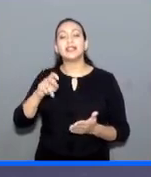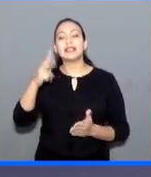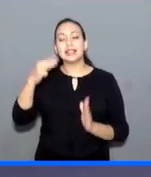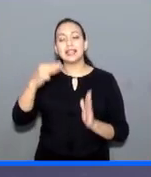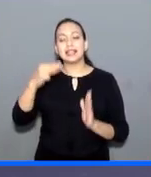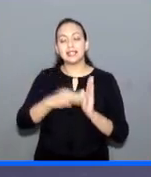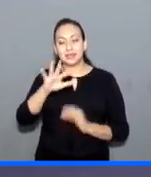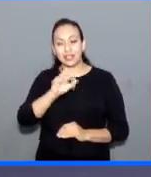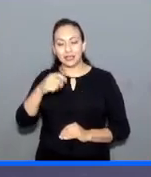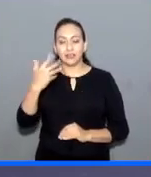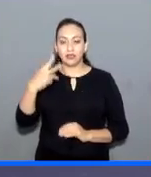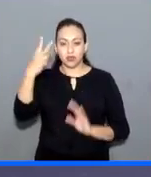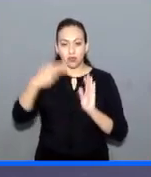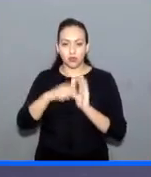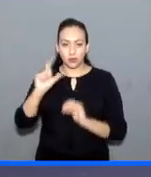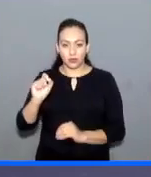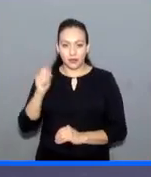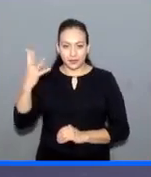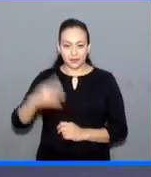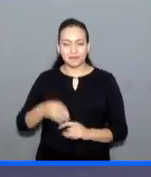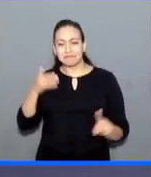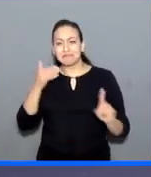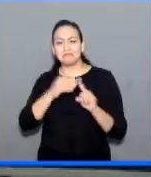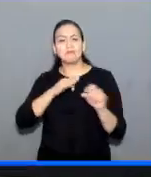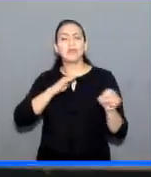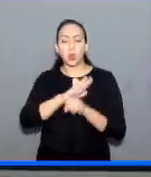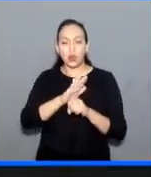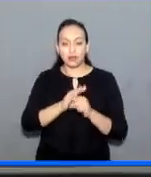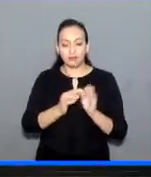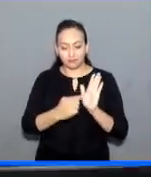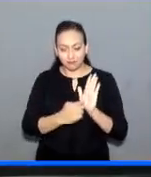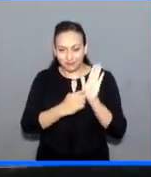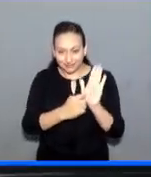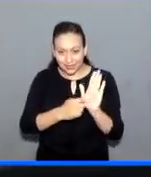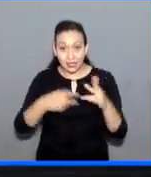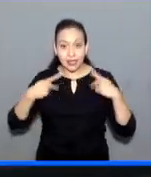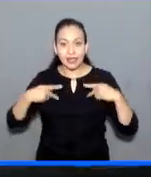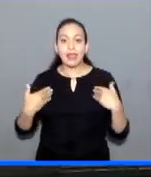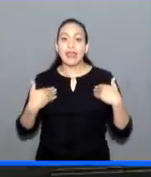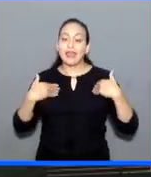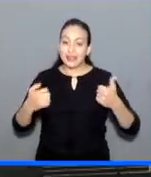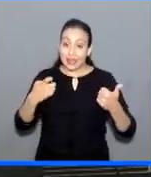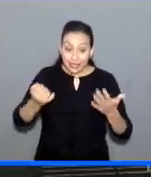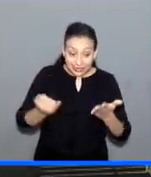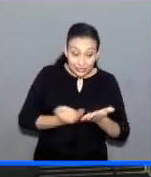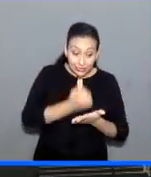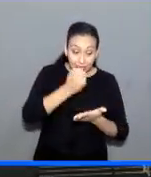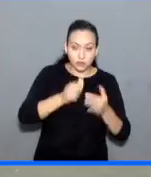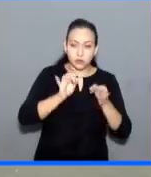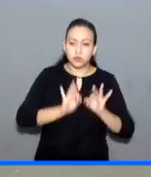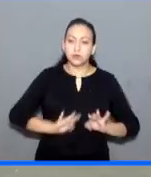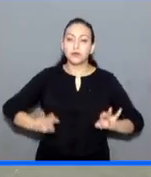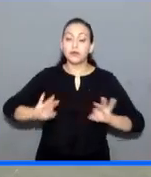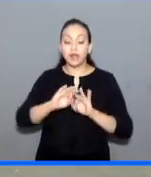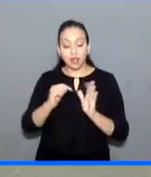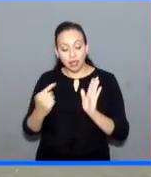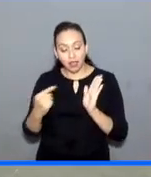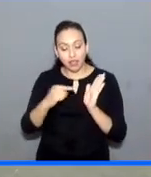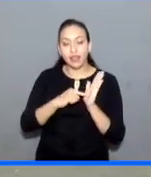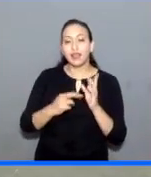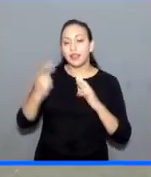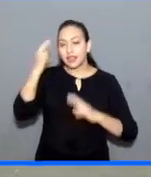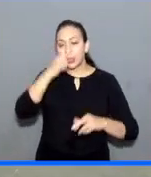3505-2024. El objetivo de la obra es mejorar la comprensión pública de esta sentencia. Examina la normativa constitucional y